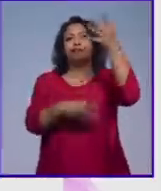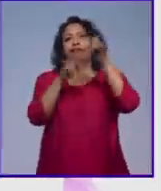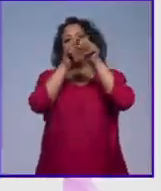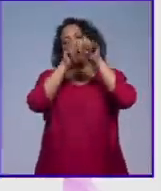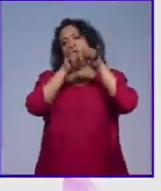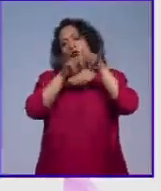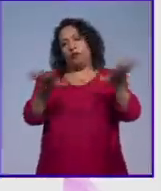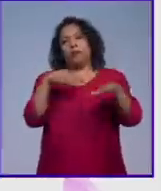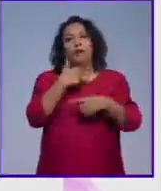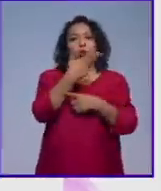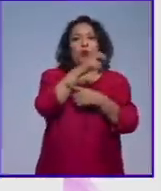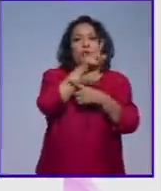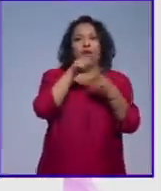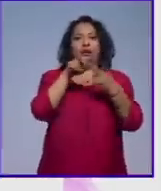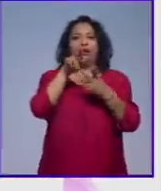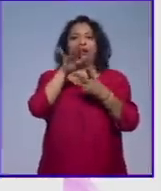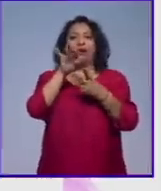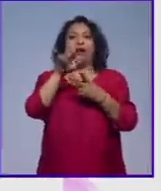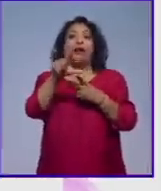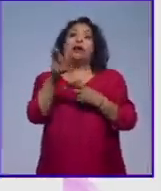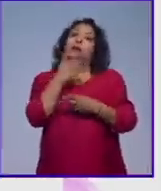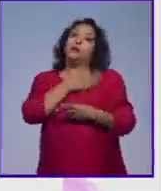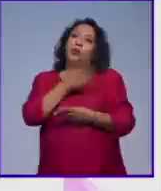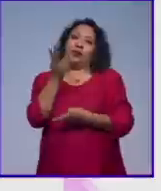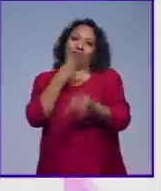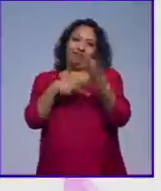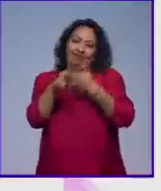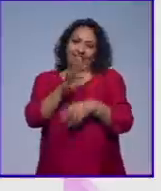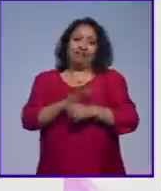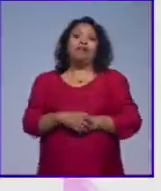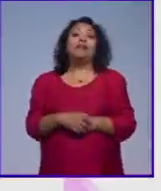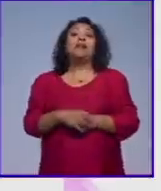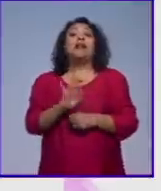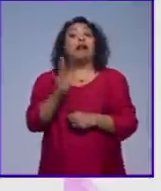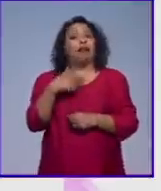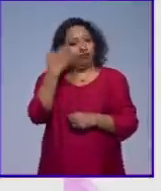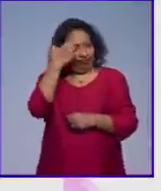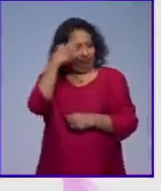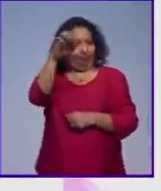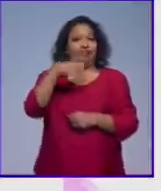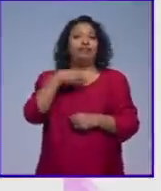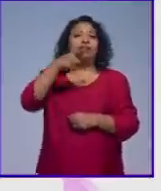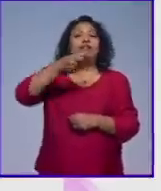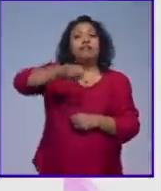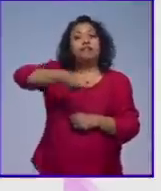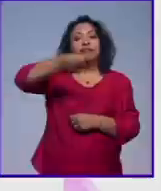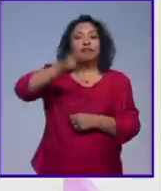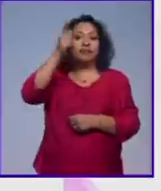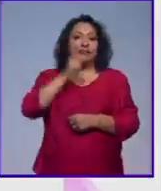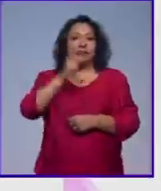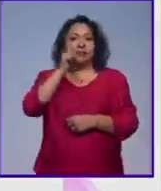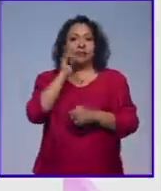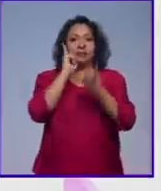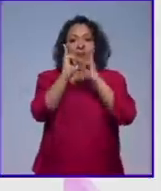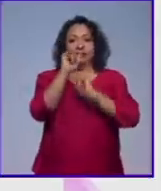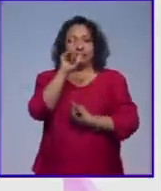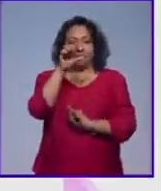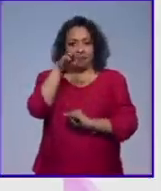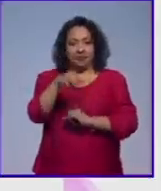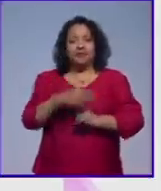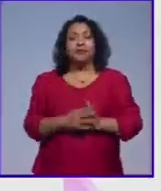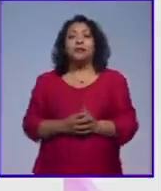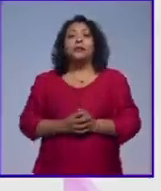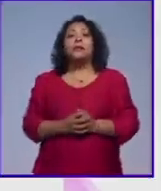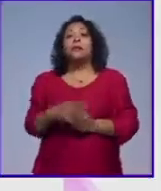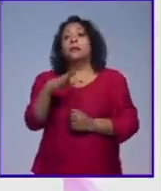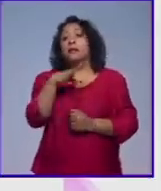información. Wilmansin Rodríguez, Rafael García Villegas, qué bueno que estás de vuelta. Muchas gracias. Rafa, se te extrañó. Y también saludamos a Laura Regis en la Interpretación de Lengua de Señas Mexicana.